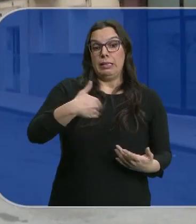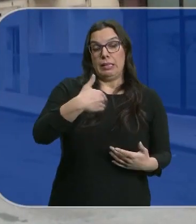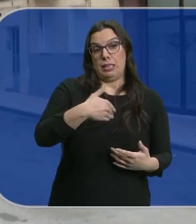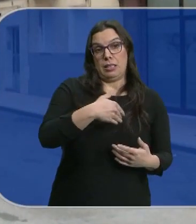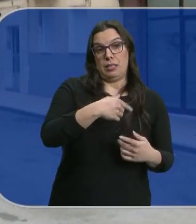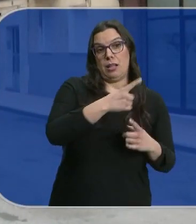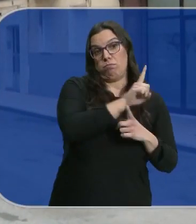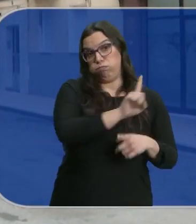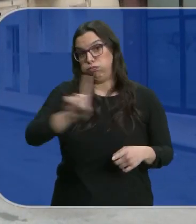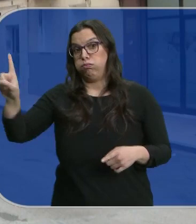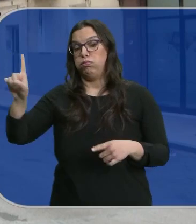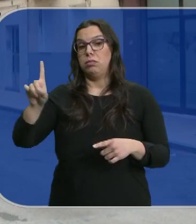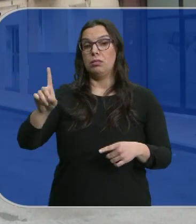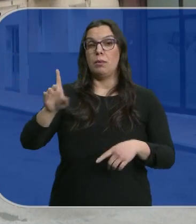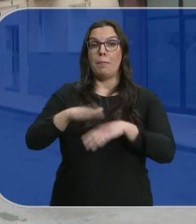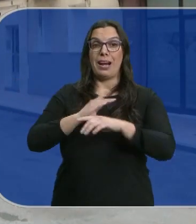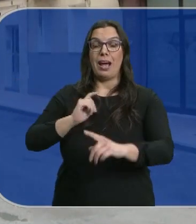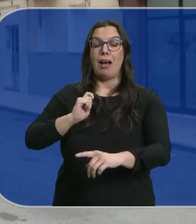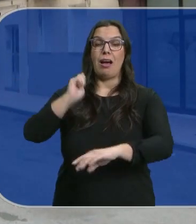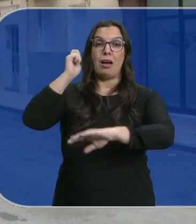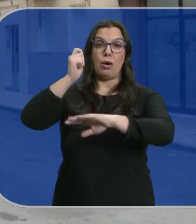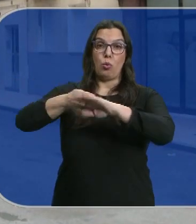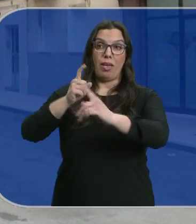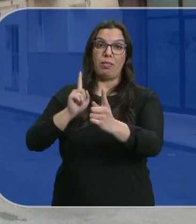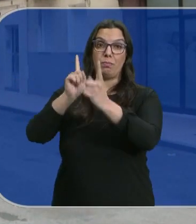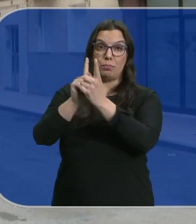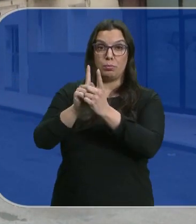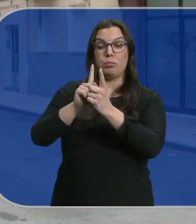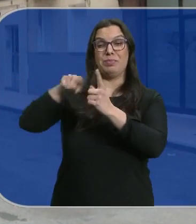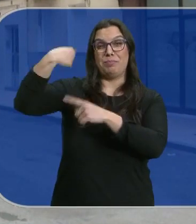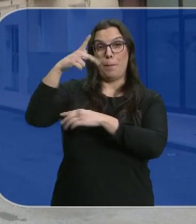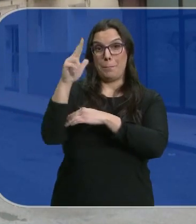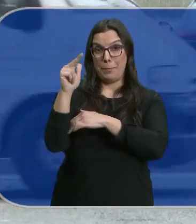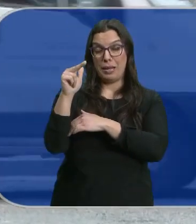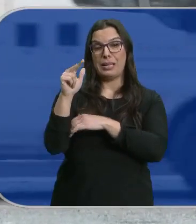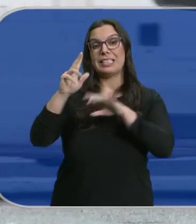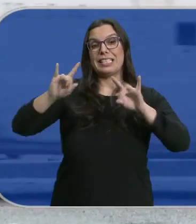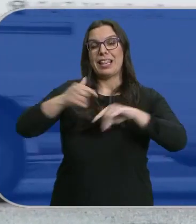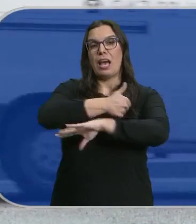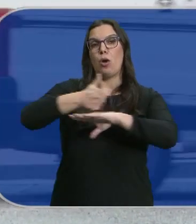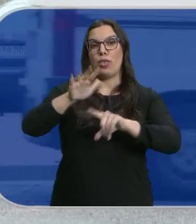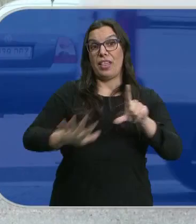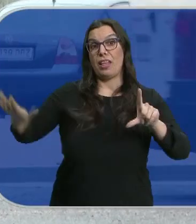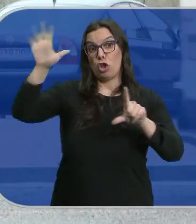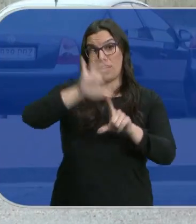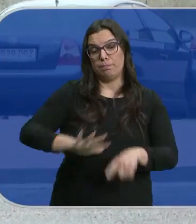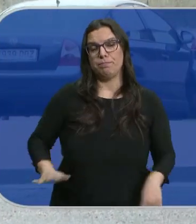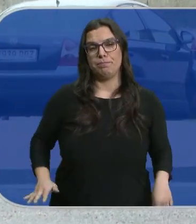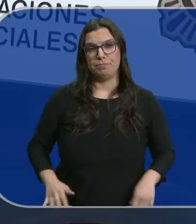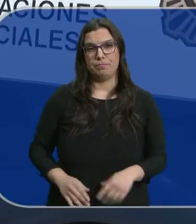traslado, se espera que pase a disposición judicial en la jornada del viernes en la sede de la Audiencia Nacional.